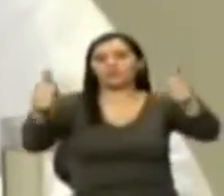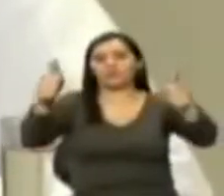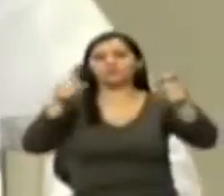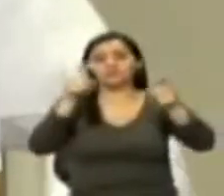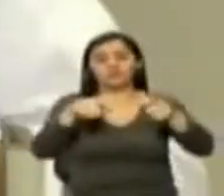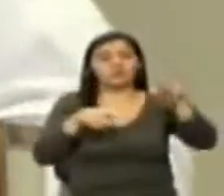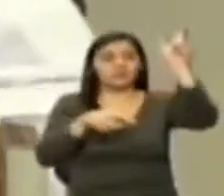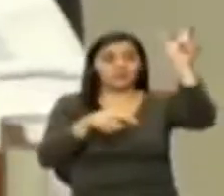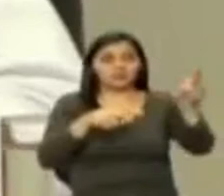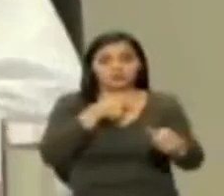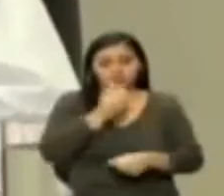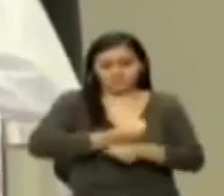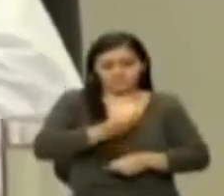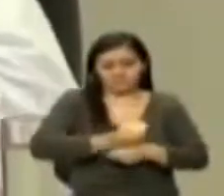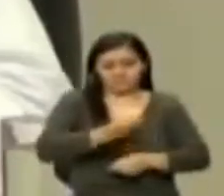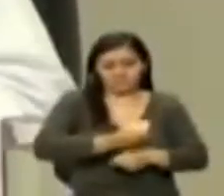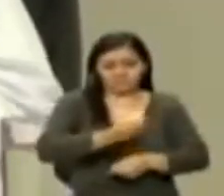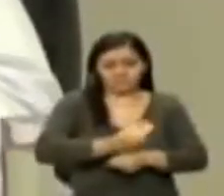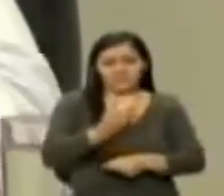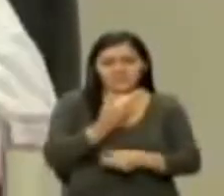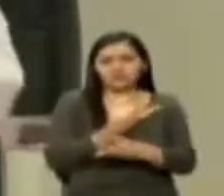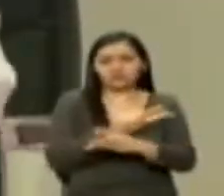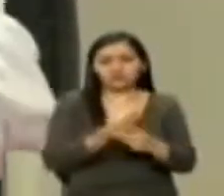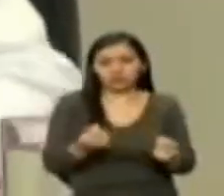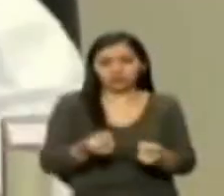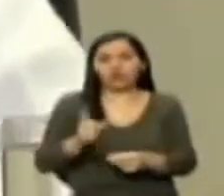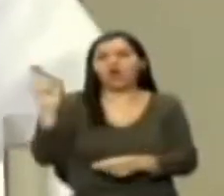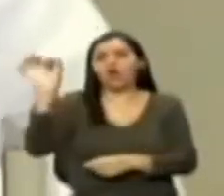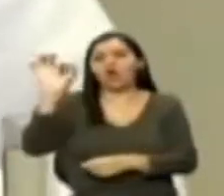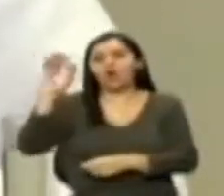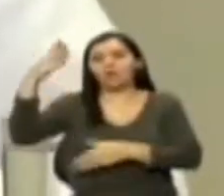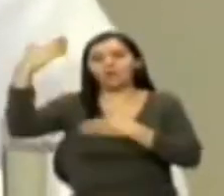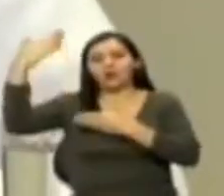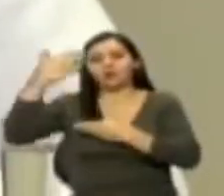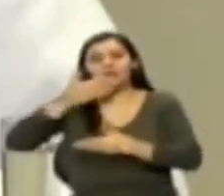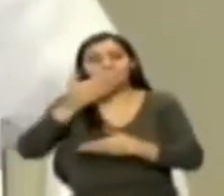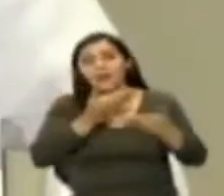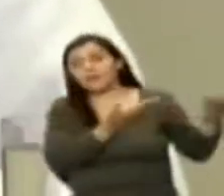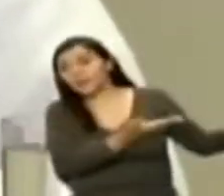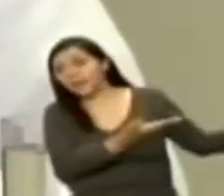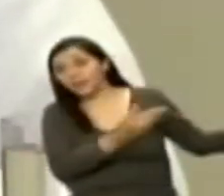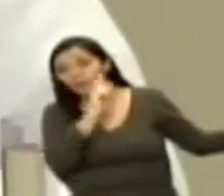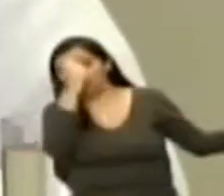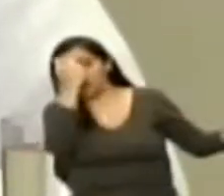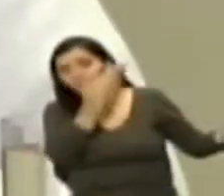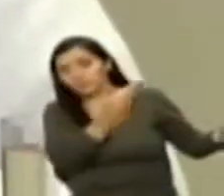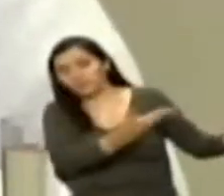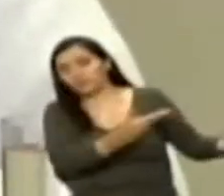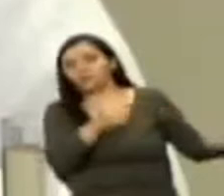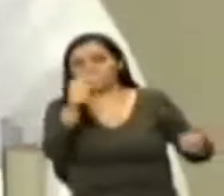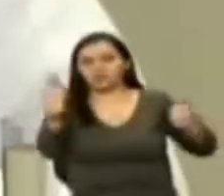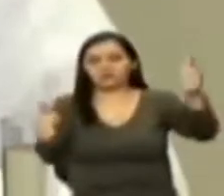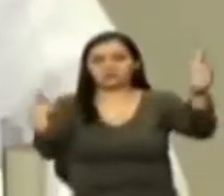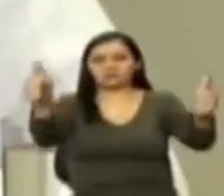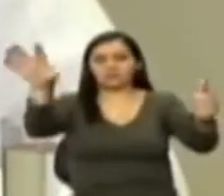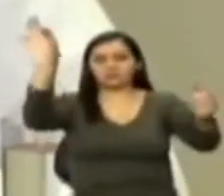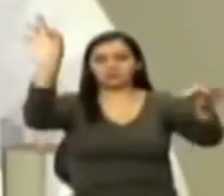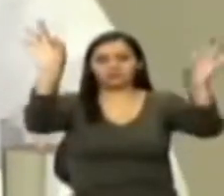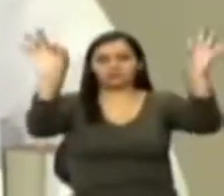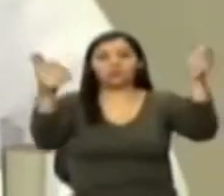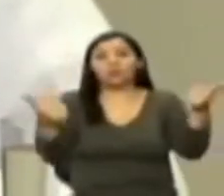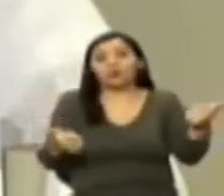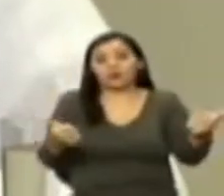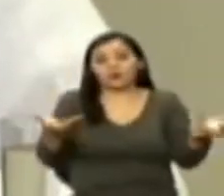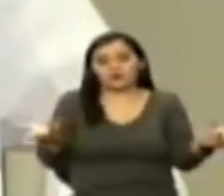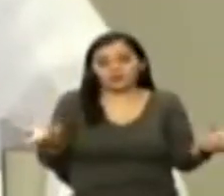las cosas, o estos que tratan de pescar el río revuelto para ver si sacan un botito más en el 2017. Se